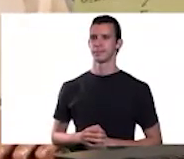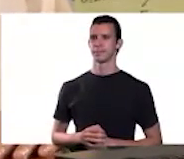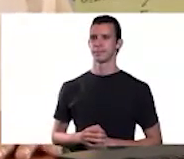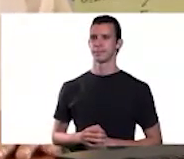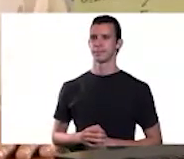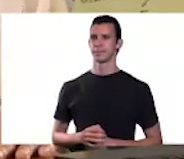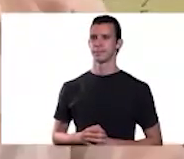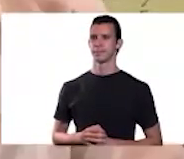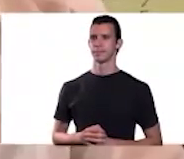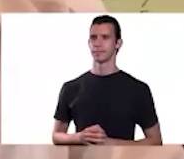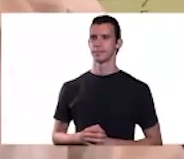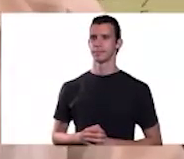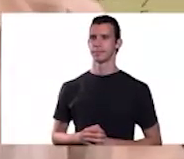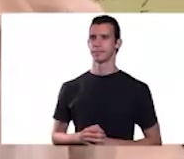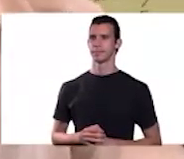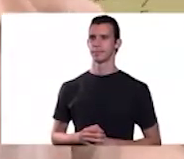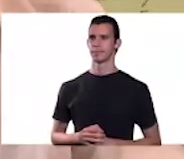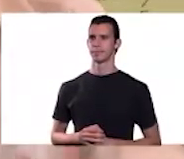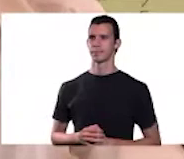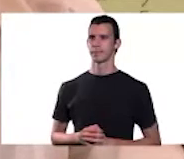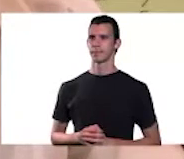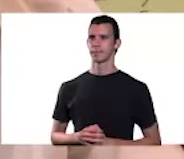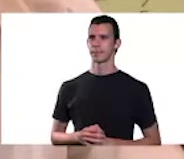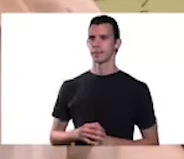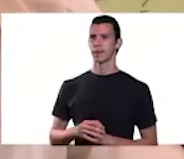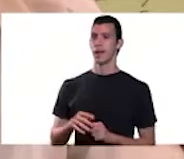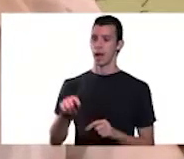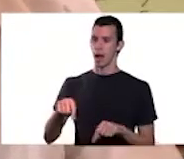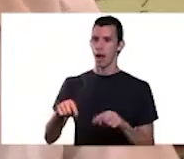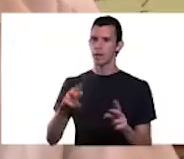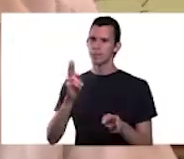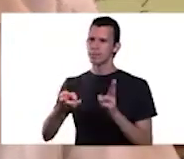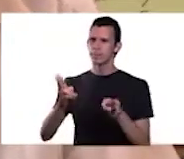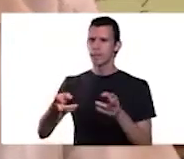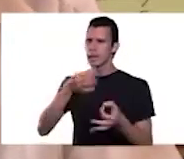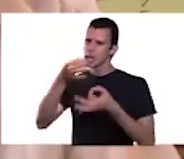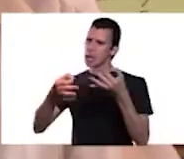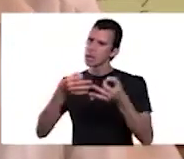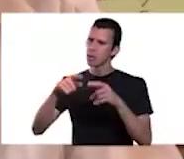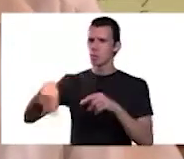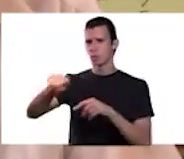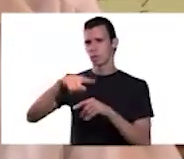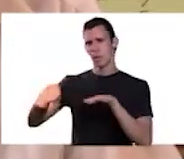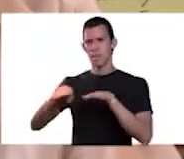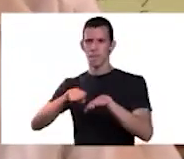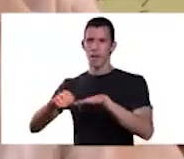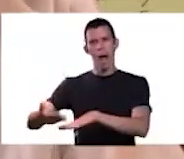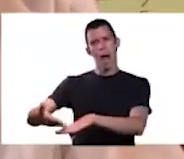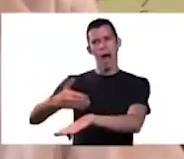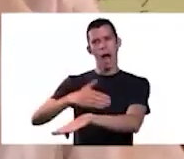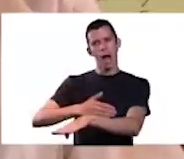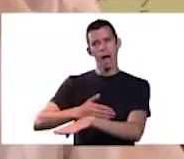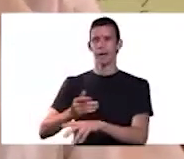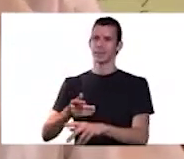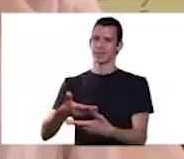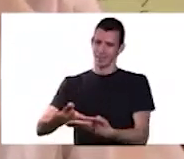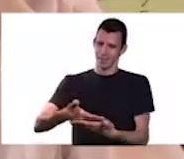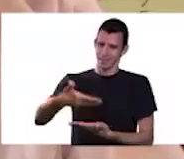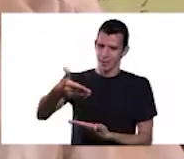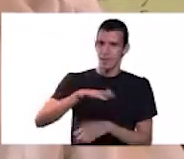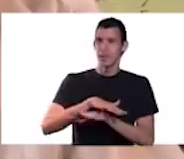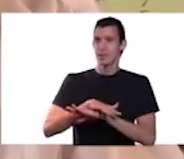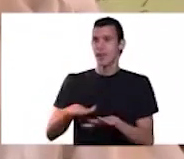para al respecto prepararse, que se preparen con vista a los exámenes que van